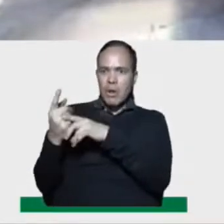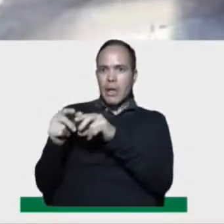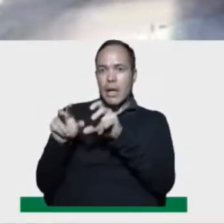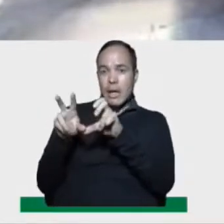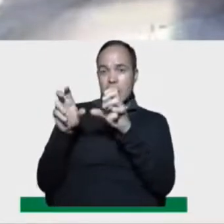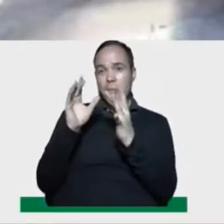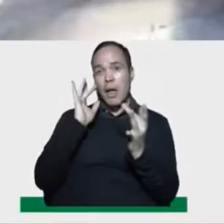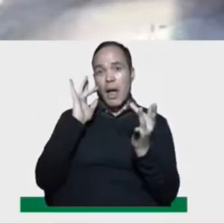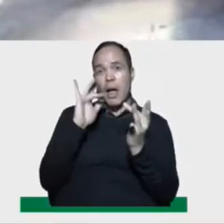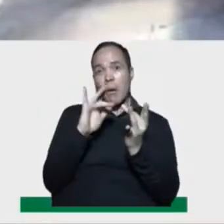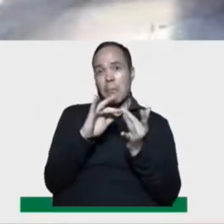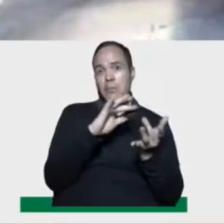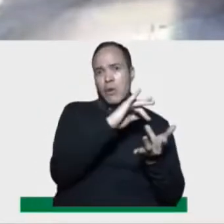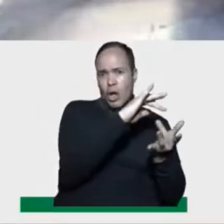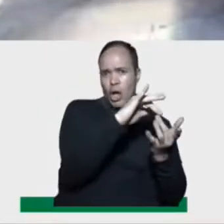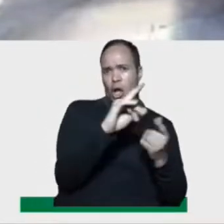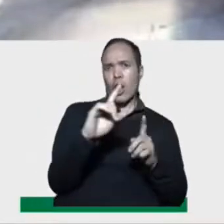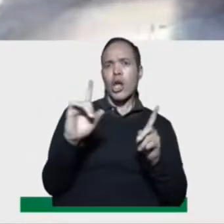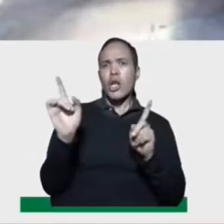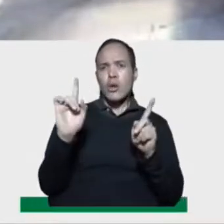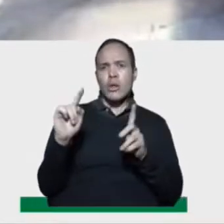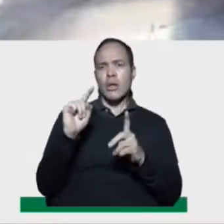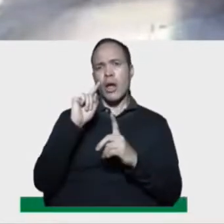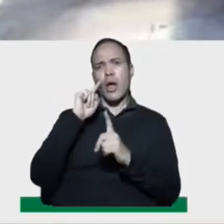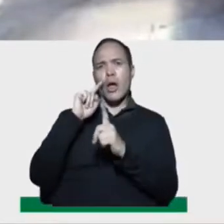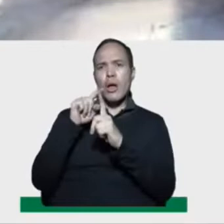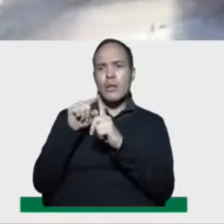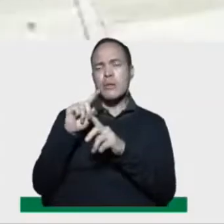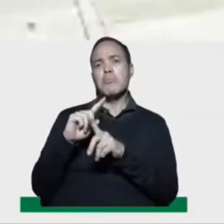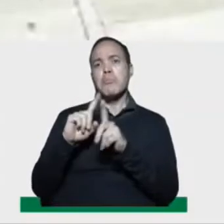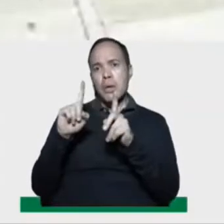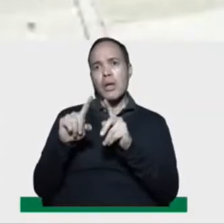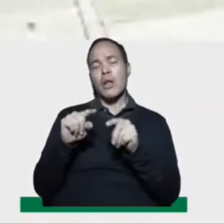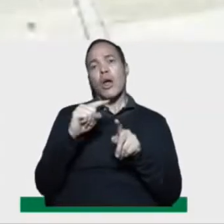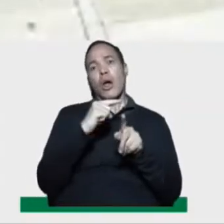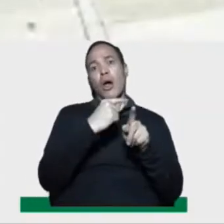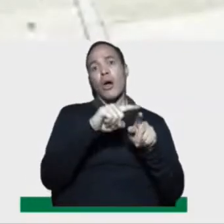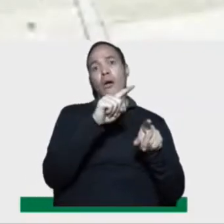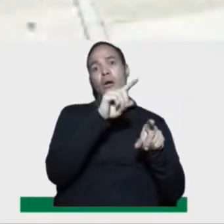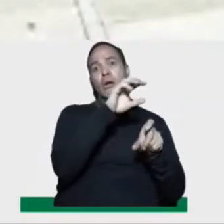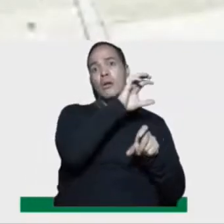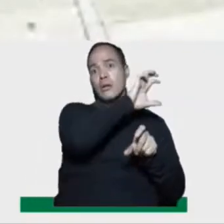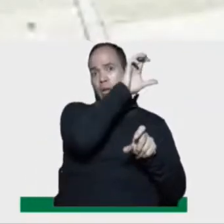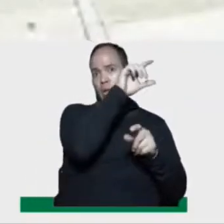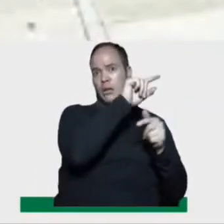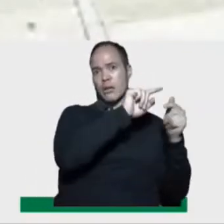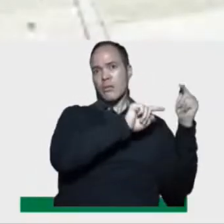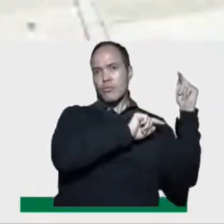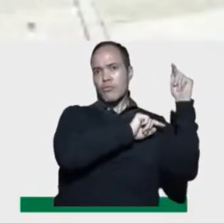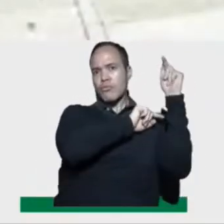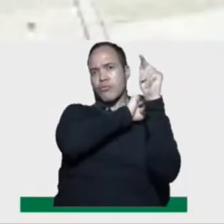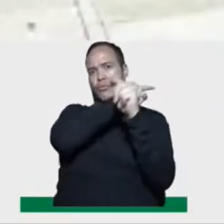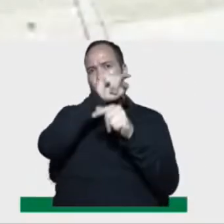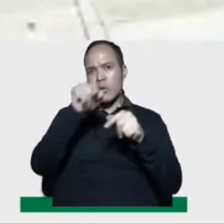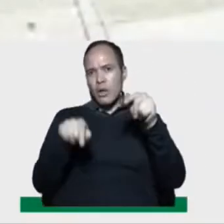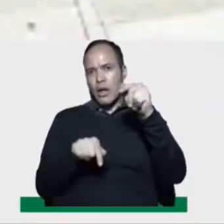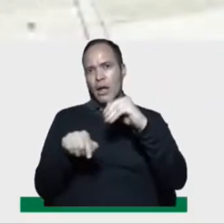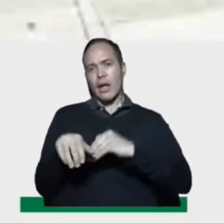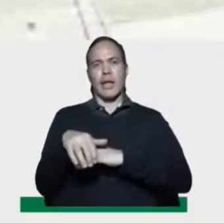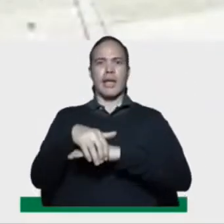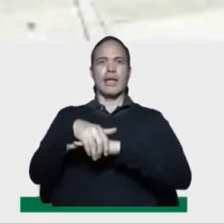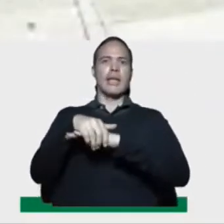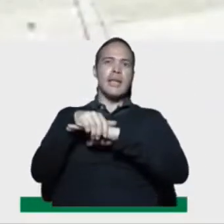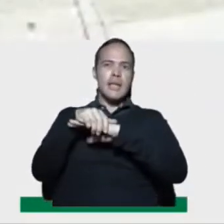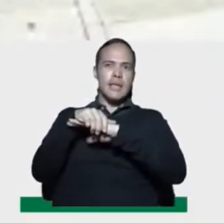sino que llegaron personas de otros países a dar clases de inglés en el territorio principalmente las